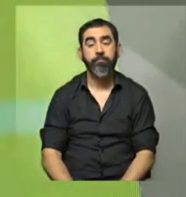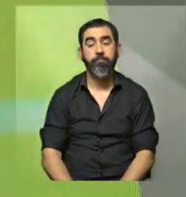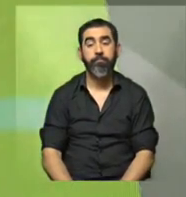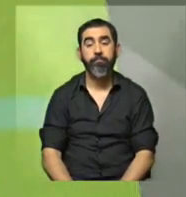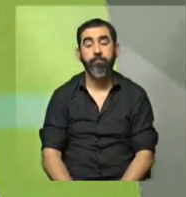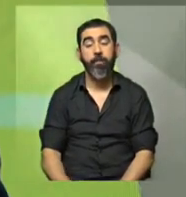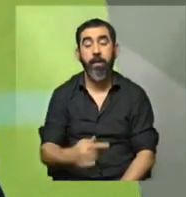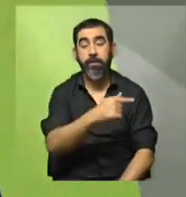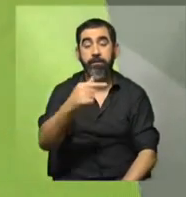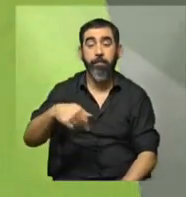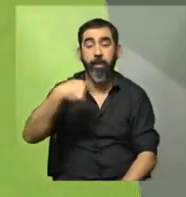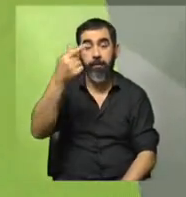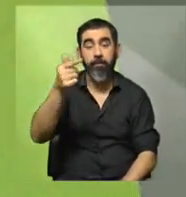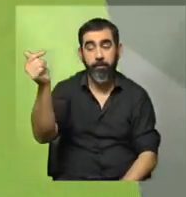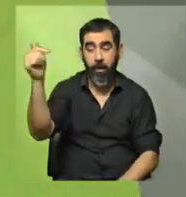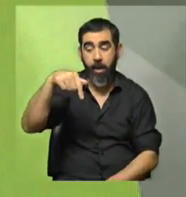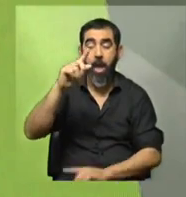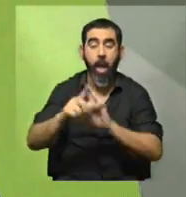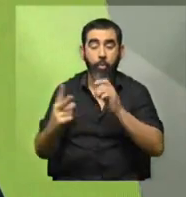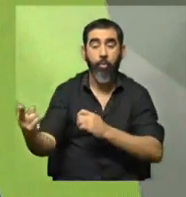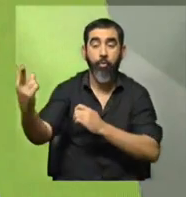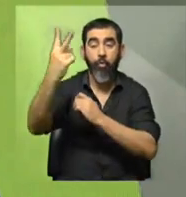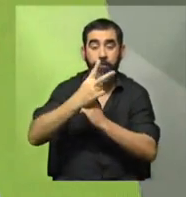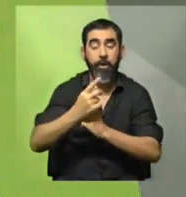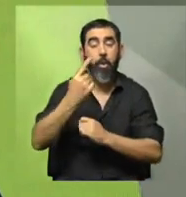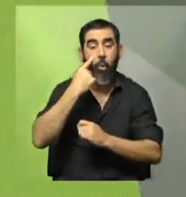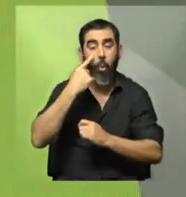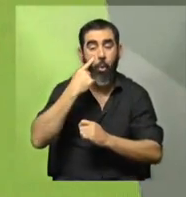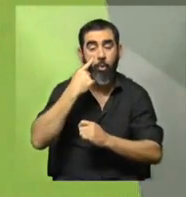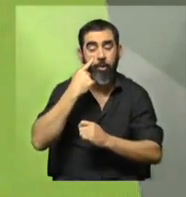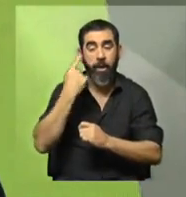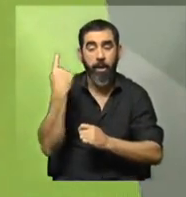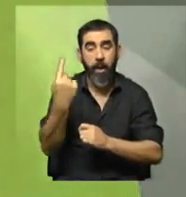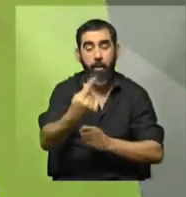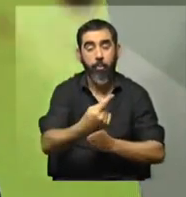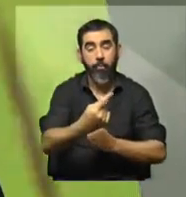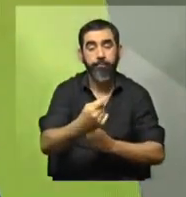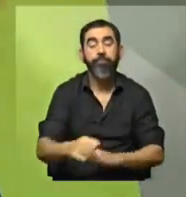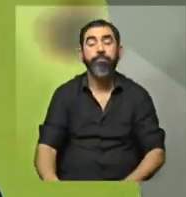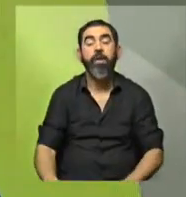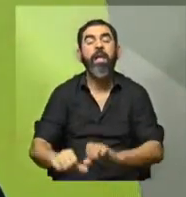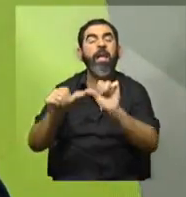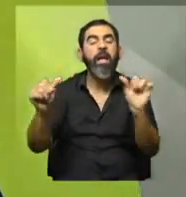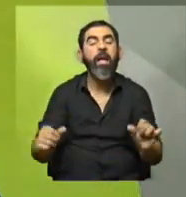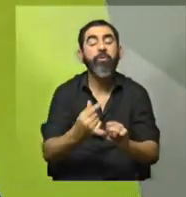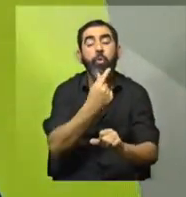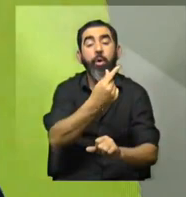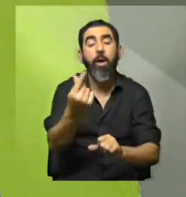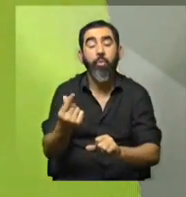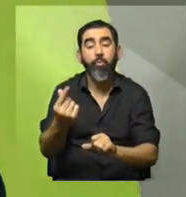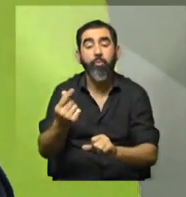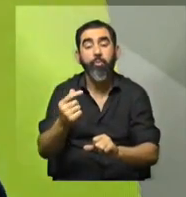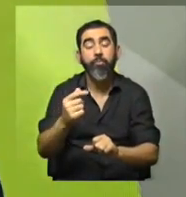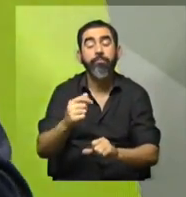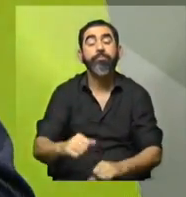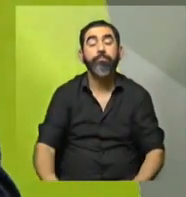La semana que viene los vamos a tener algunos de ellos aquí en estudios y vamos a conocer de cerca, los vamos a tener en estudios, lo que hicieron, los cristales que hicieron crecer